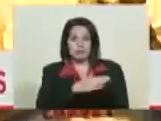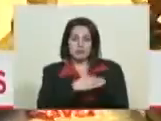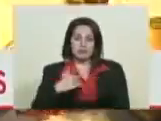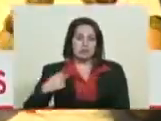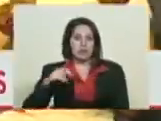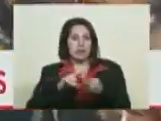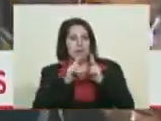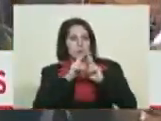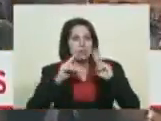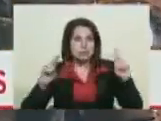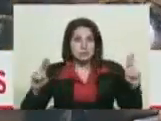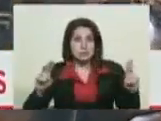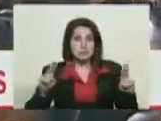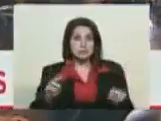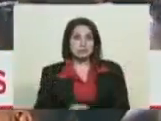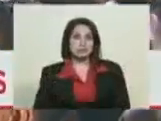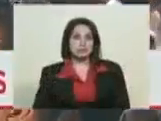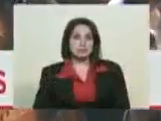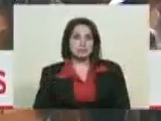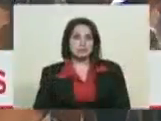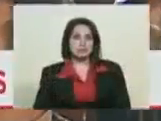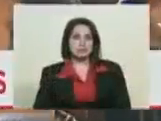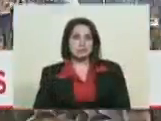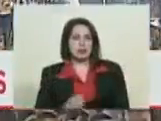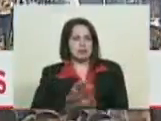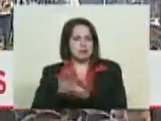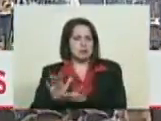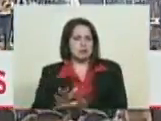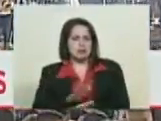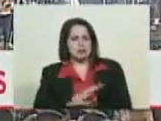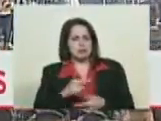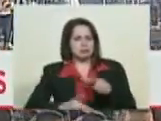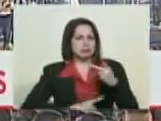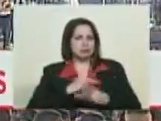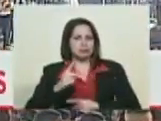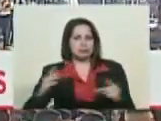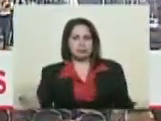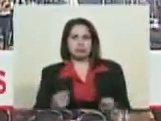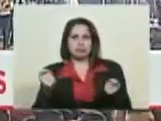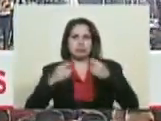paz, que quiere armonía, que quiere prosperidad.